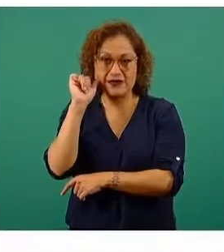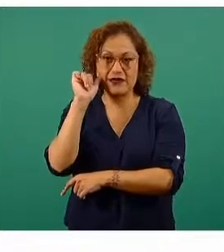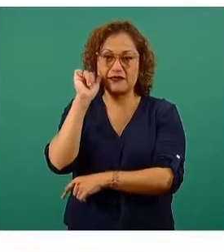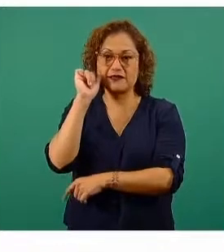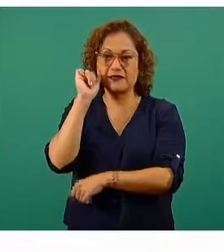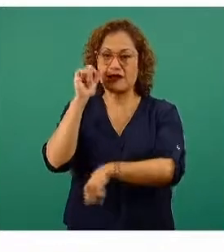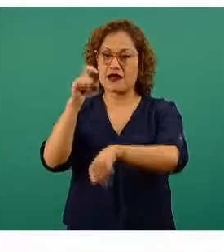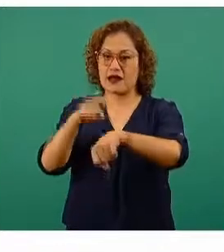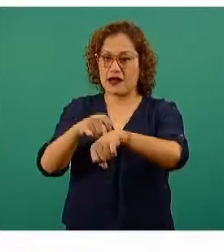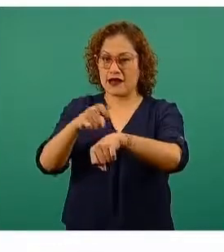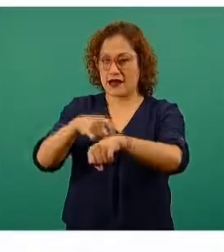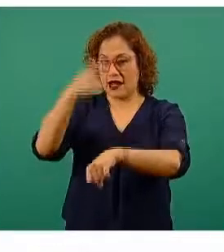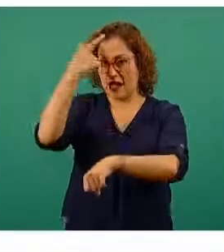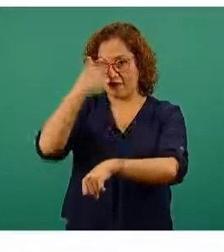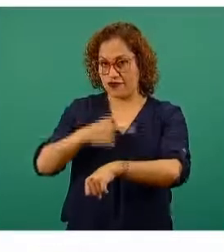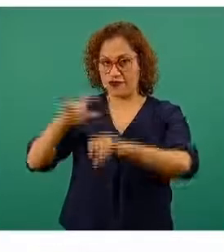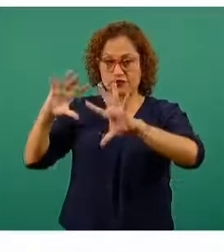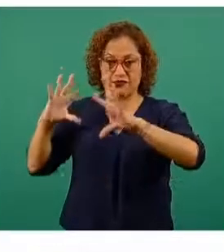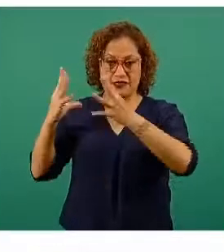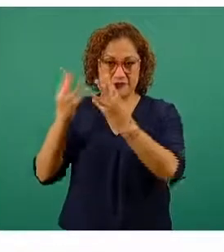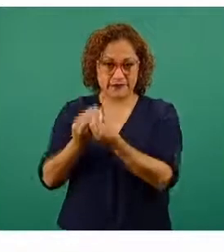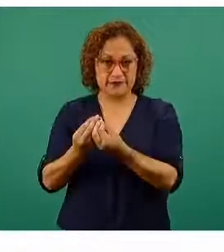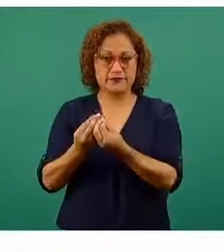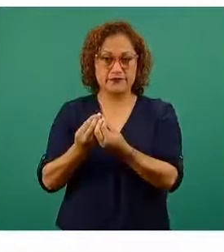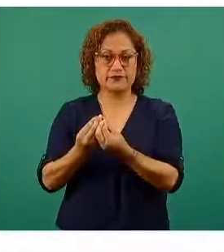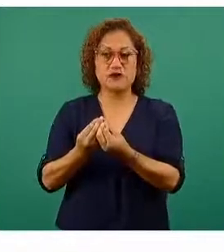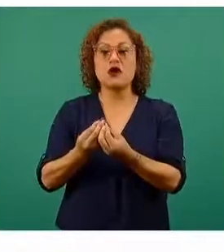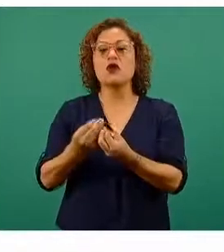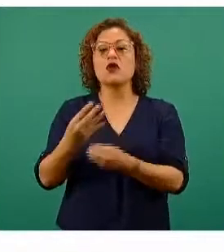ayer, 20 de abril por la noche,